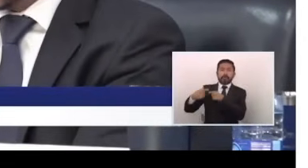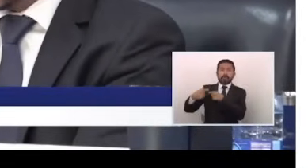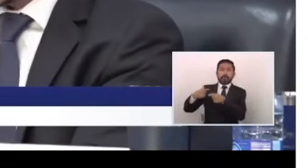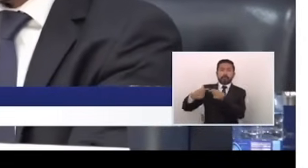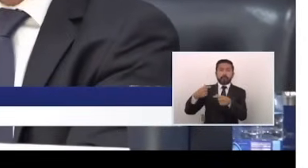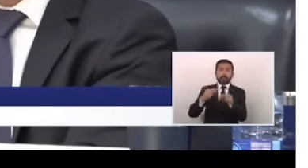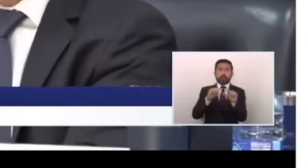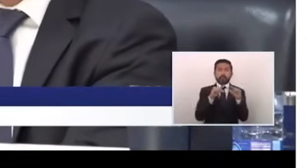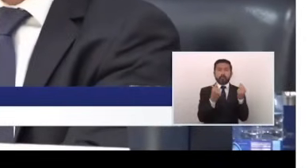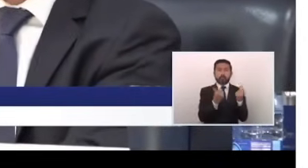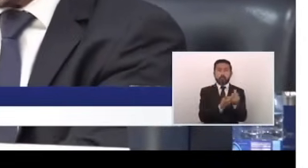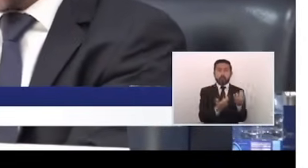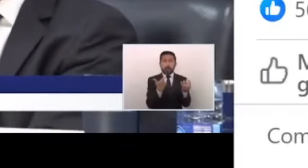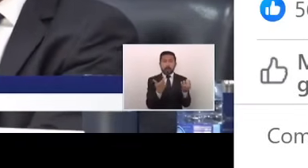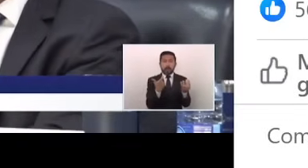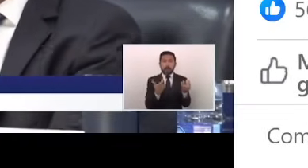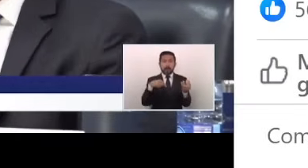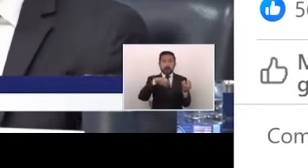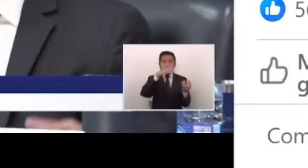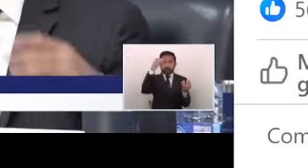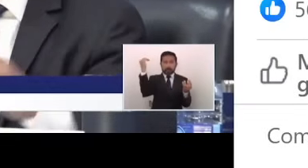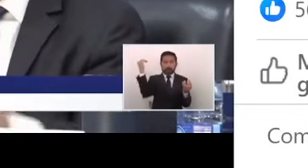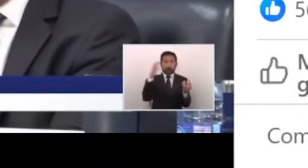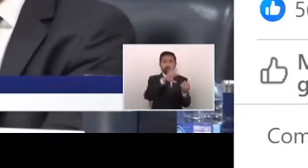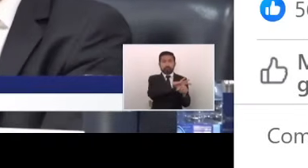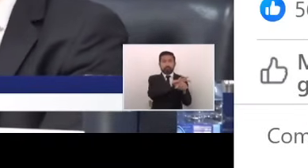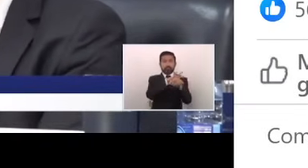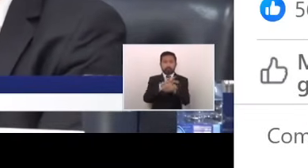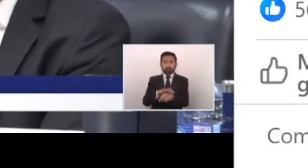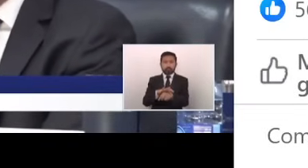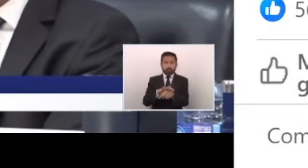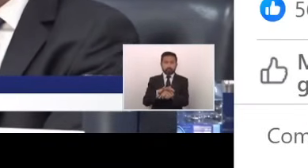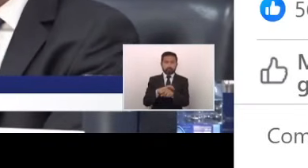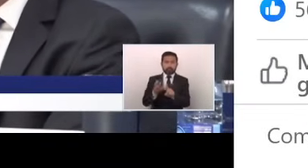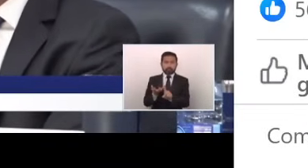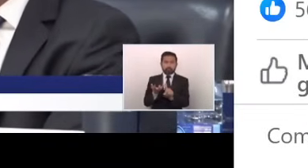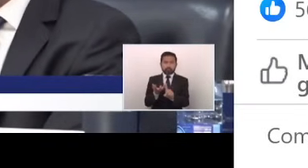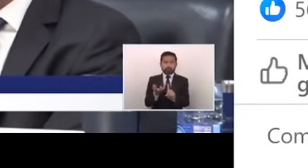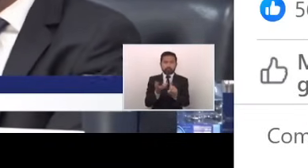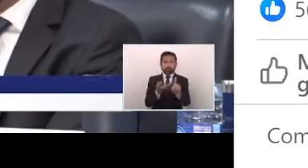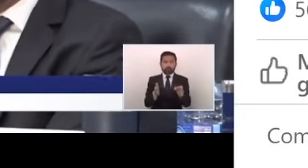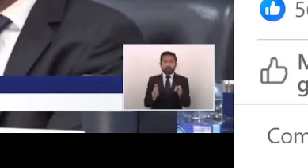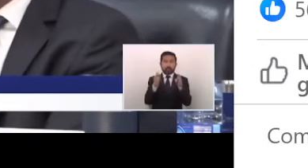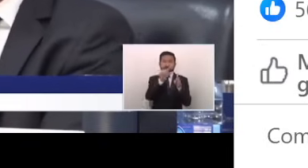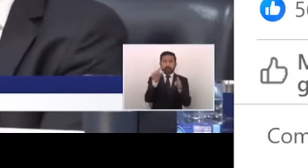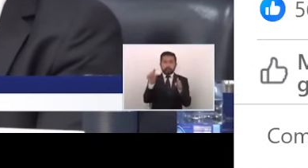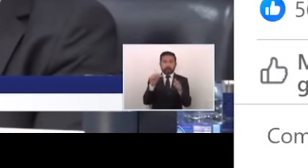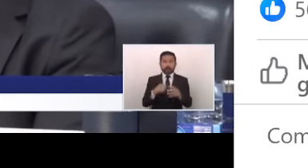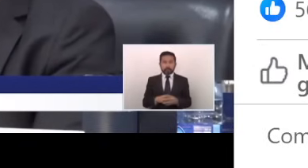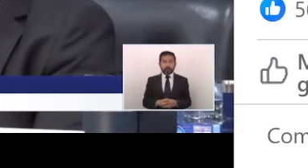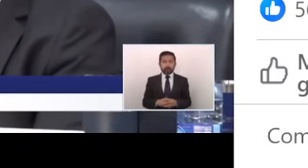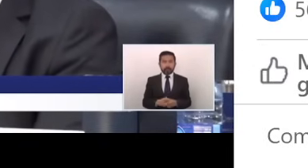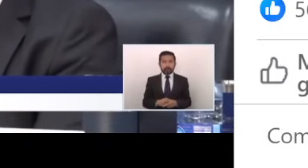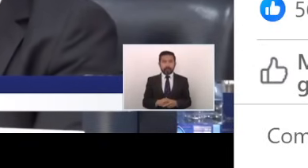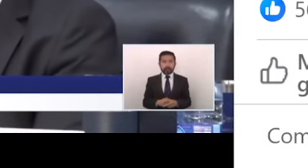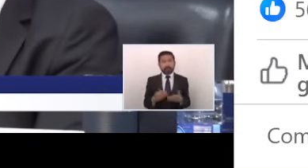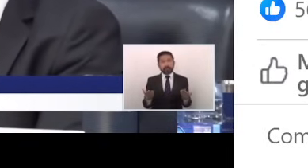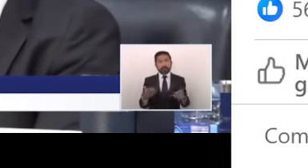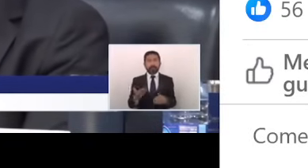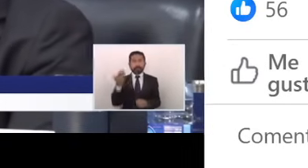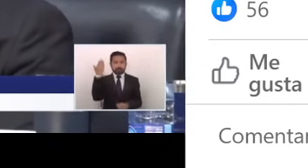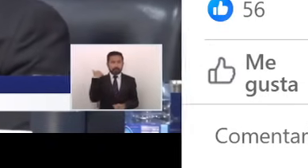la oligarquía en este país y lo llevan al frente de esa institución que